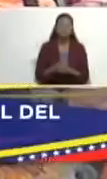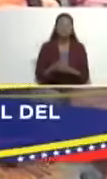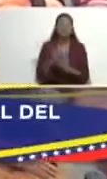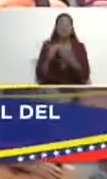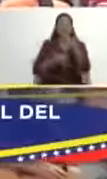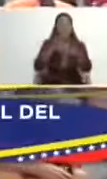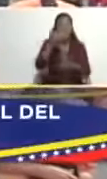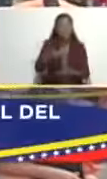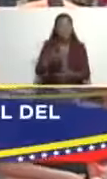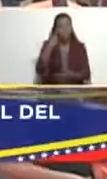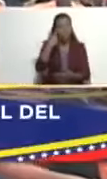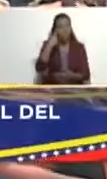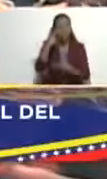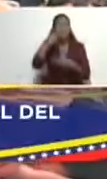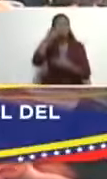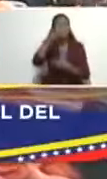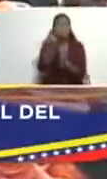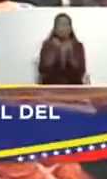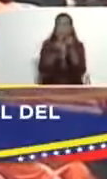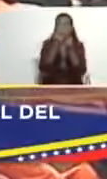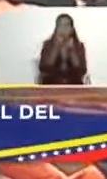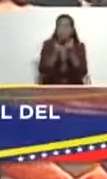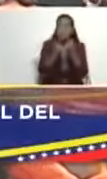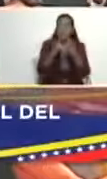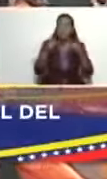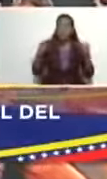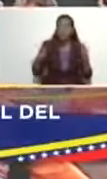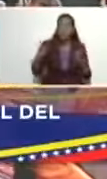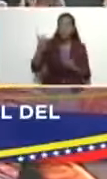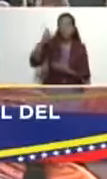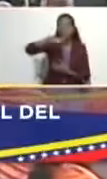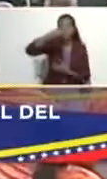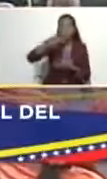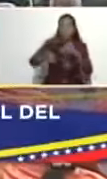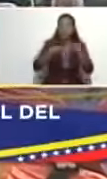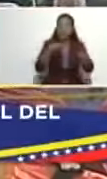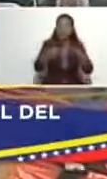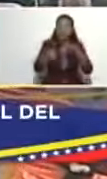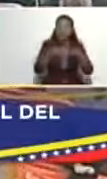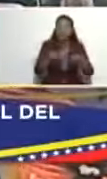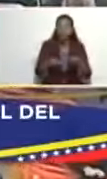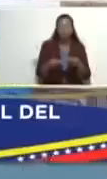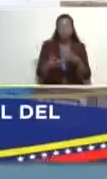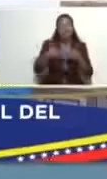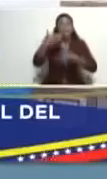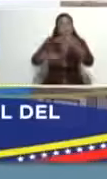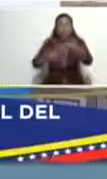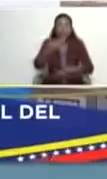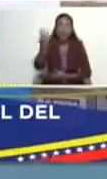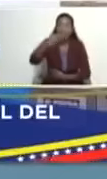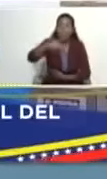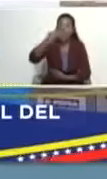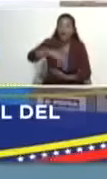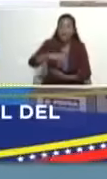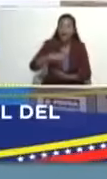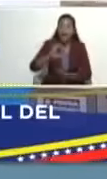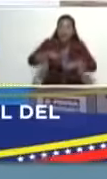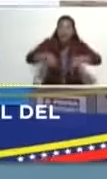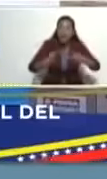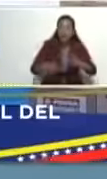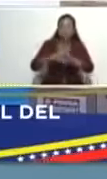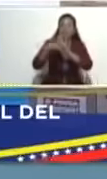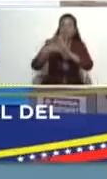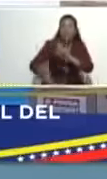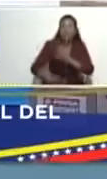Avanzando integralmente en la política económica, en la generación de recursos, avanzando integralmente en la restitución de los